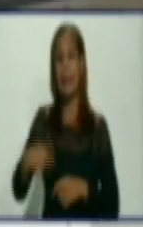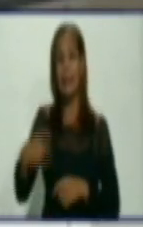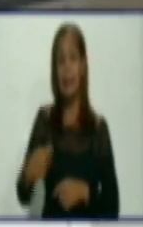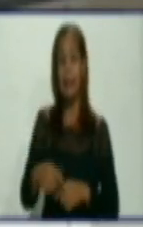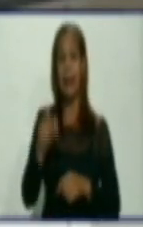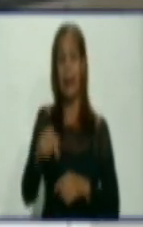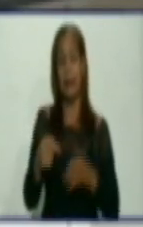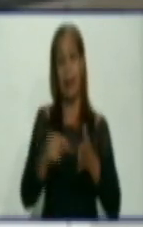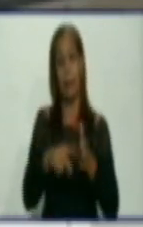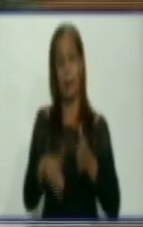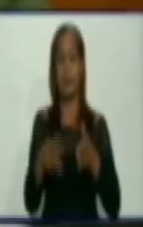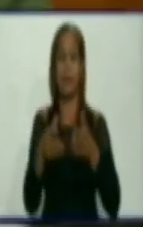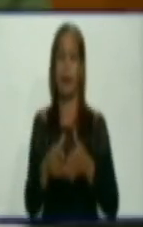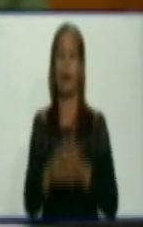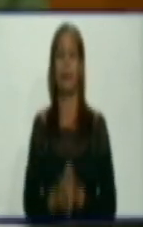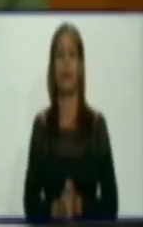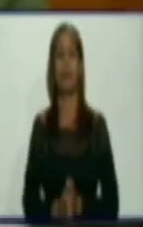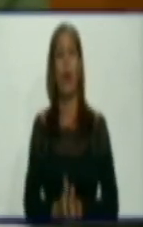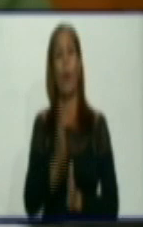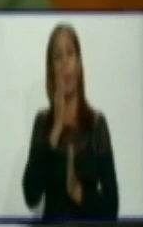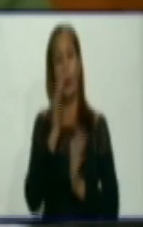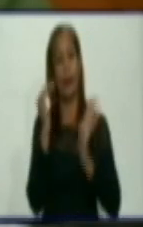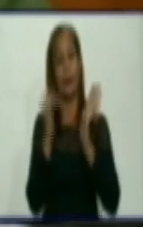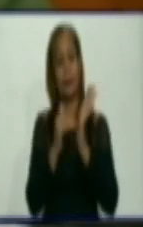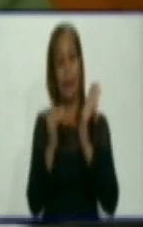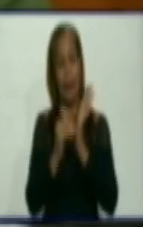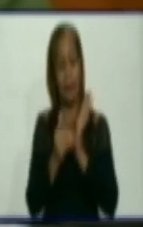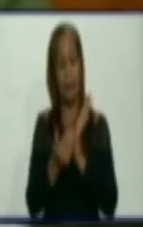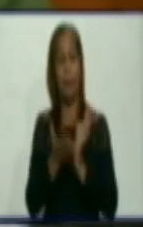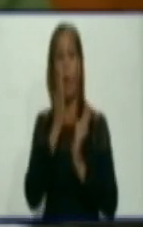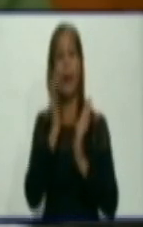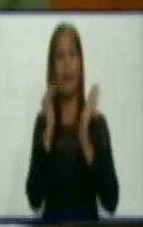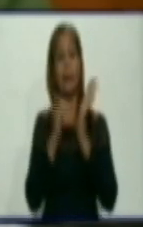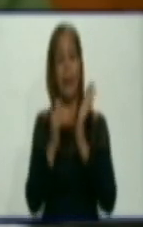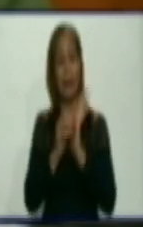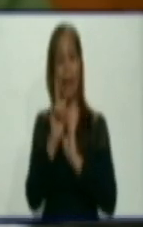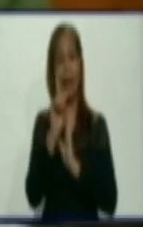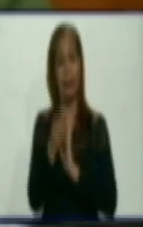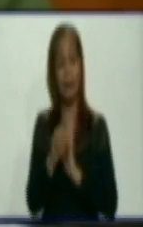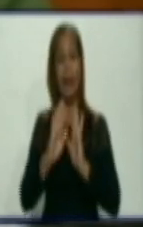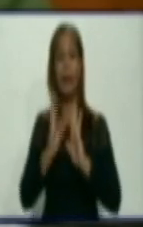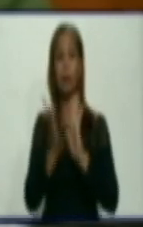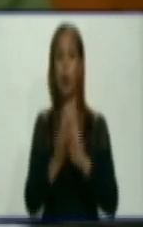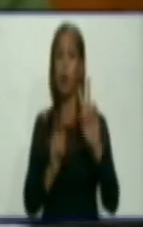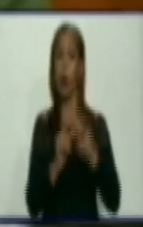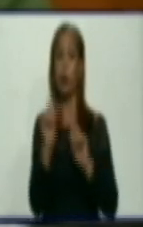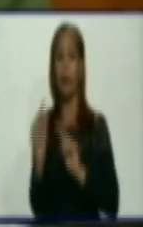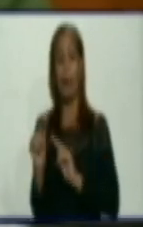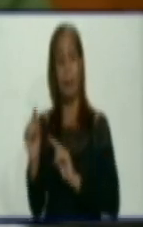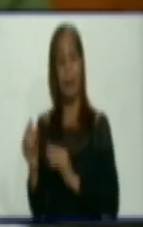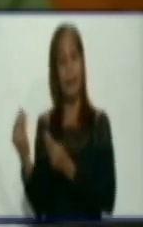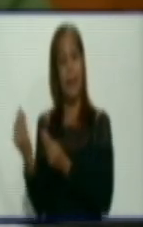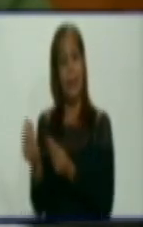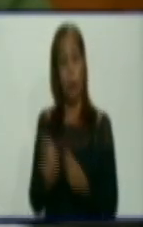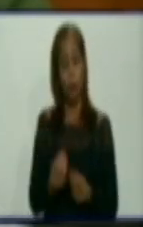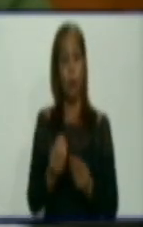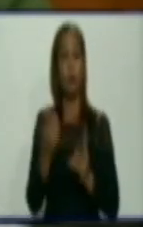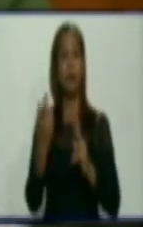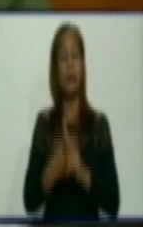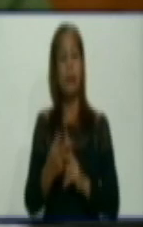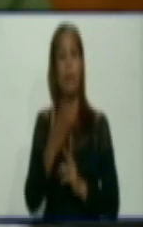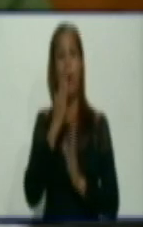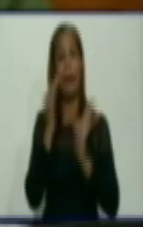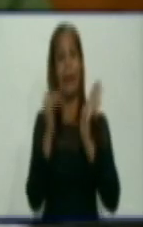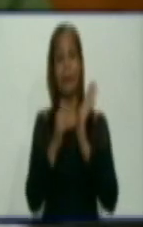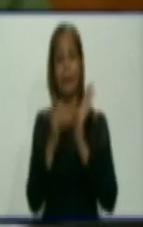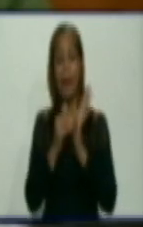buenas tardes, Yunel, buenas tardes las compañeras y compañeros que nos acompañan en el estudio y buenas tardes de